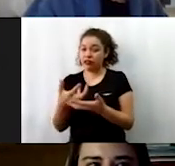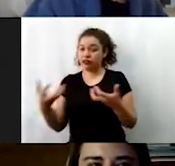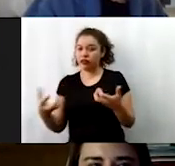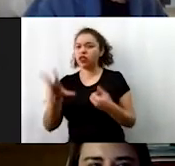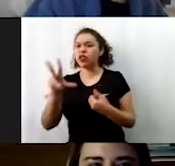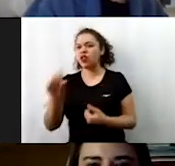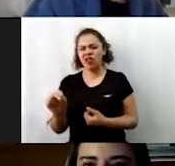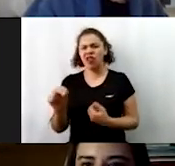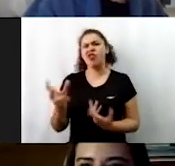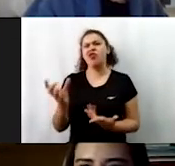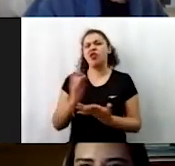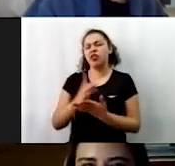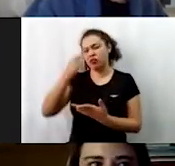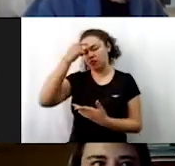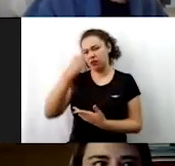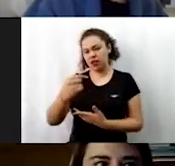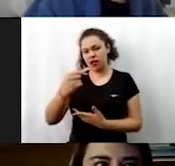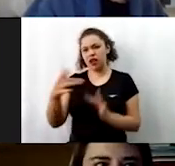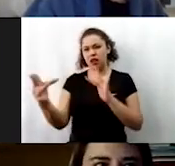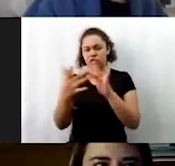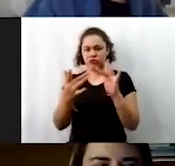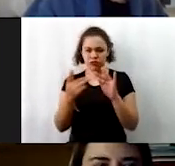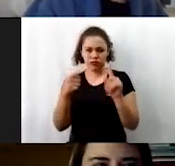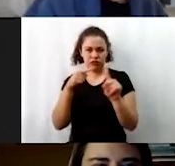para pues conseguir contactos, hacer